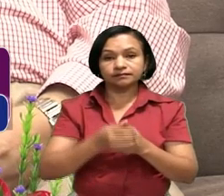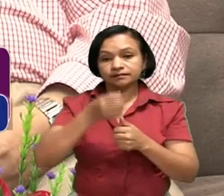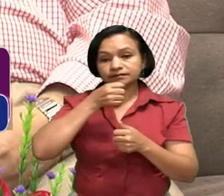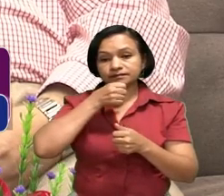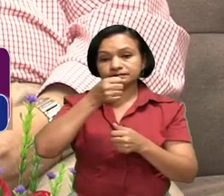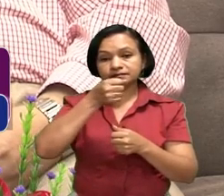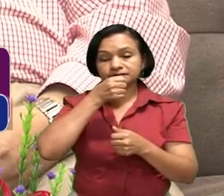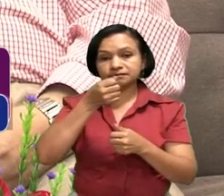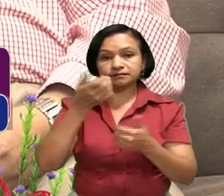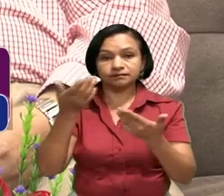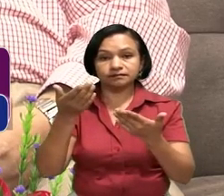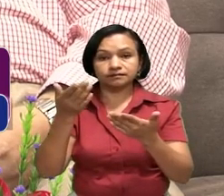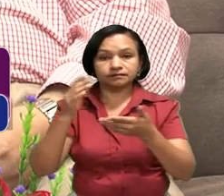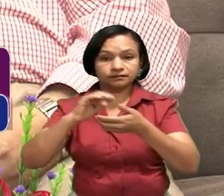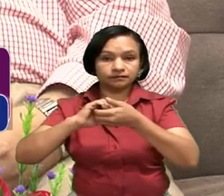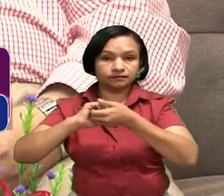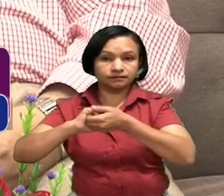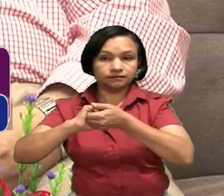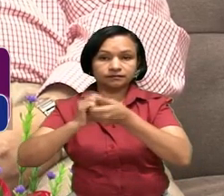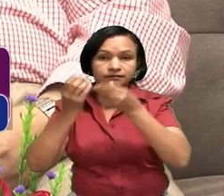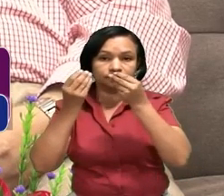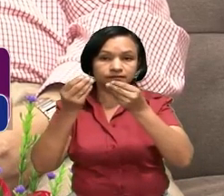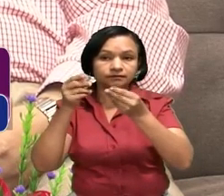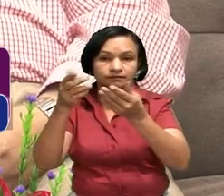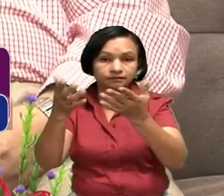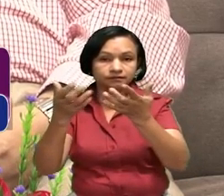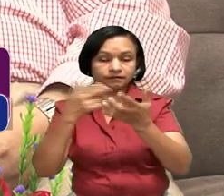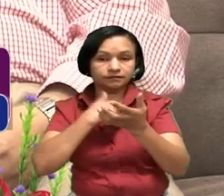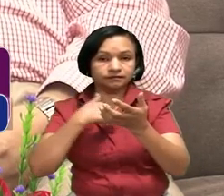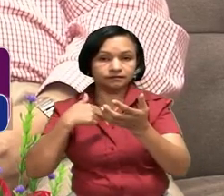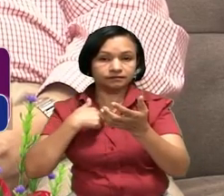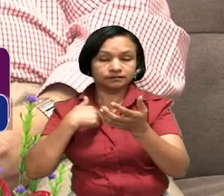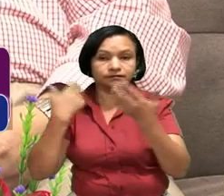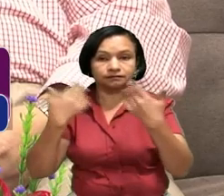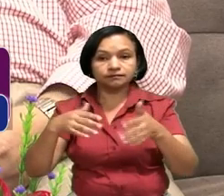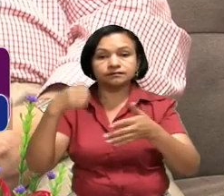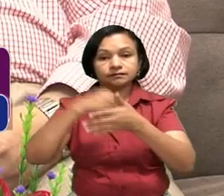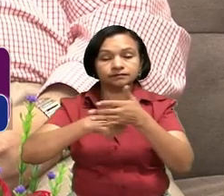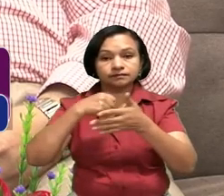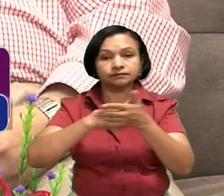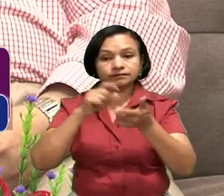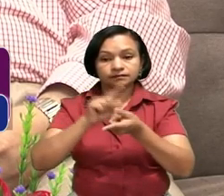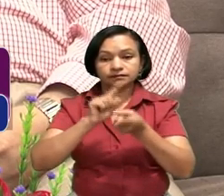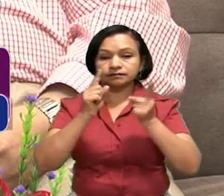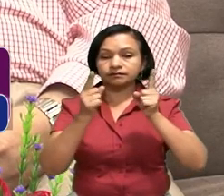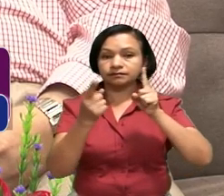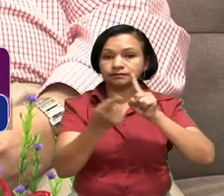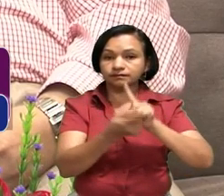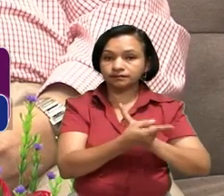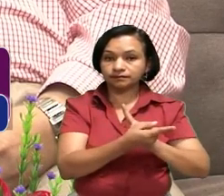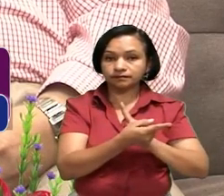hay muchos colegas que conozco que han tratado de hacer grandes esfuerzos por salir de